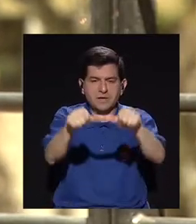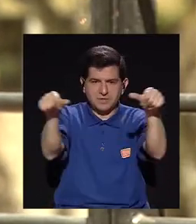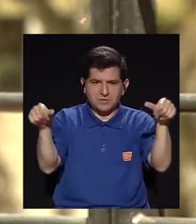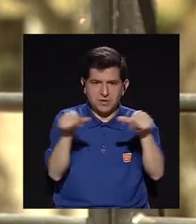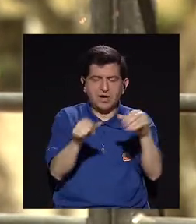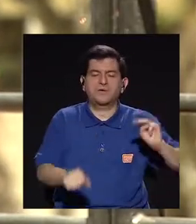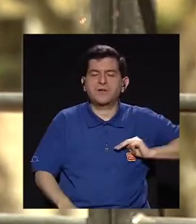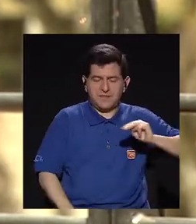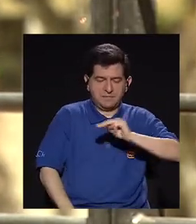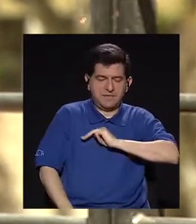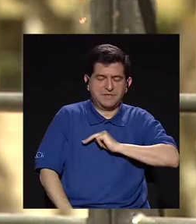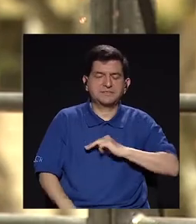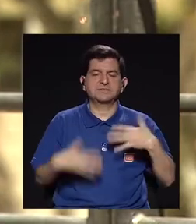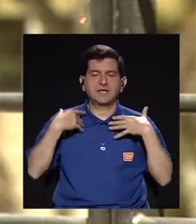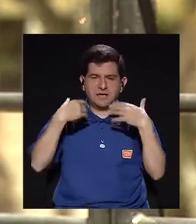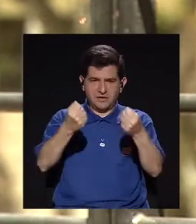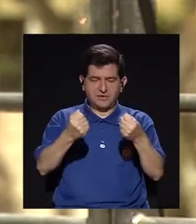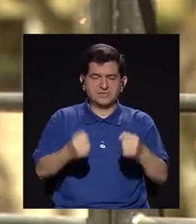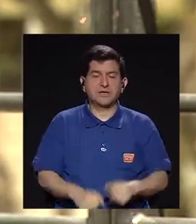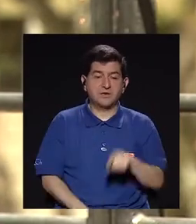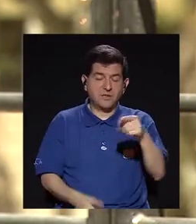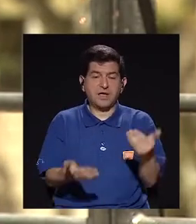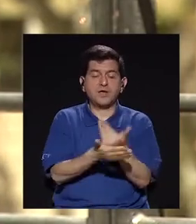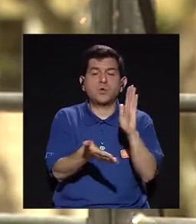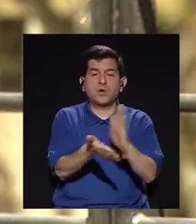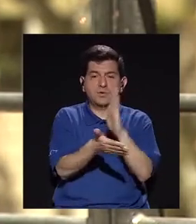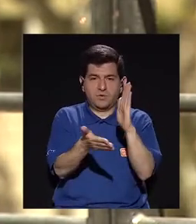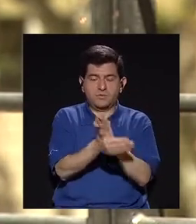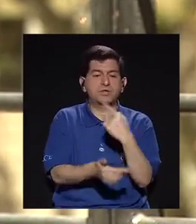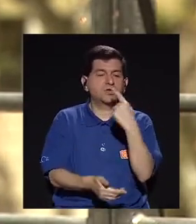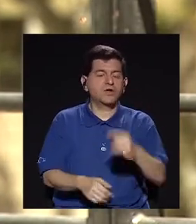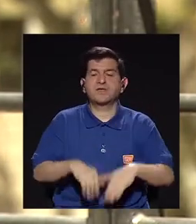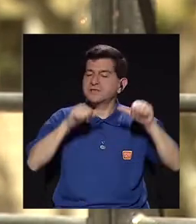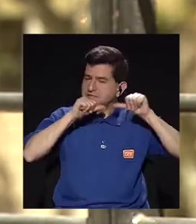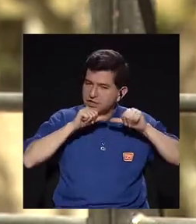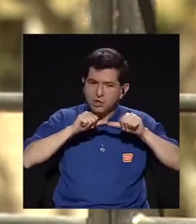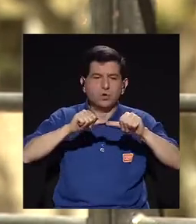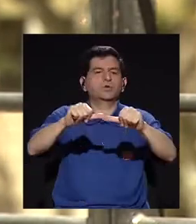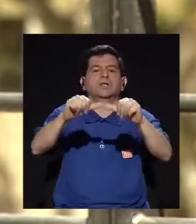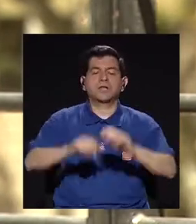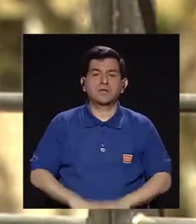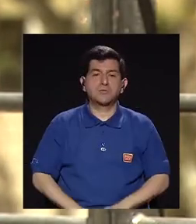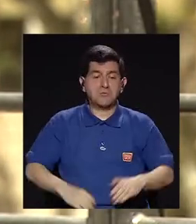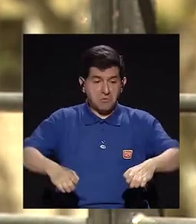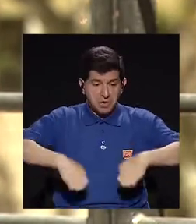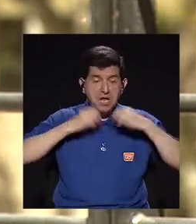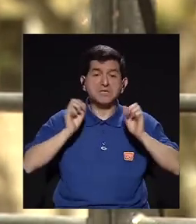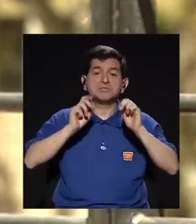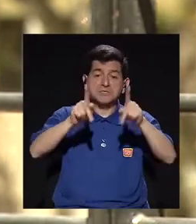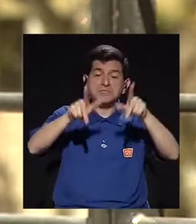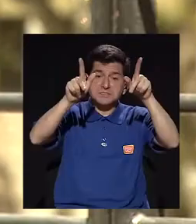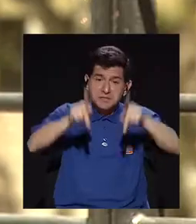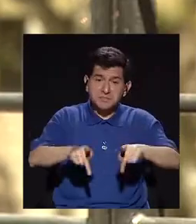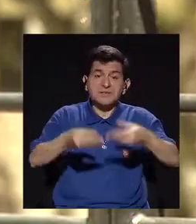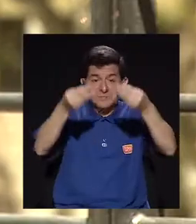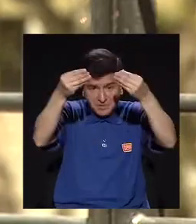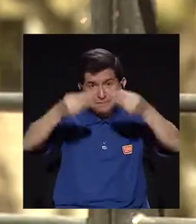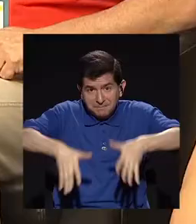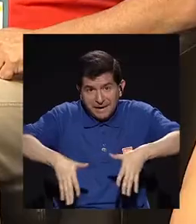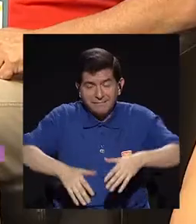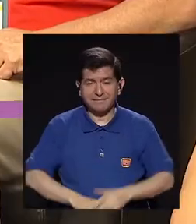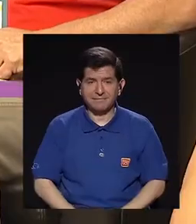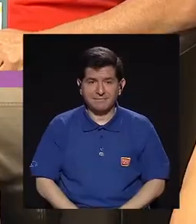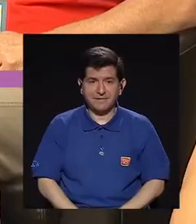área rectora del Ministerio de Salud y ahí se le da un nuevo carnet que ya dice indefinido. Puede existir la posibilidad de que la persona lo haya